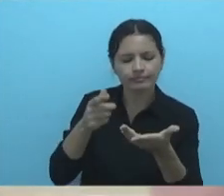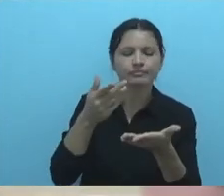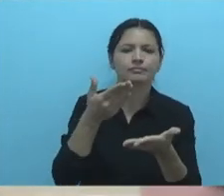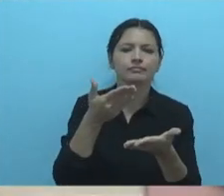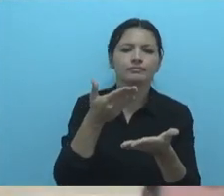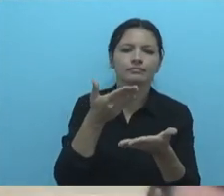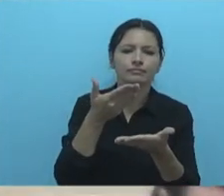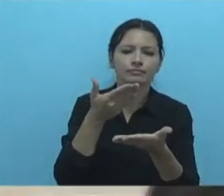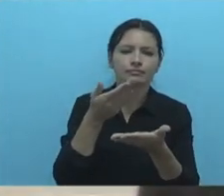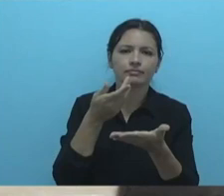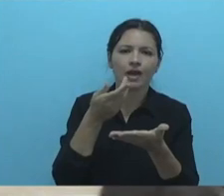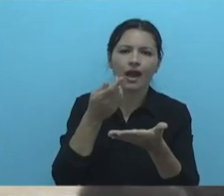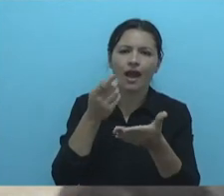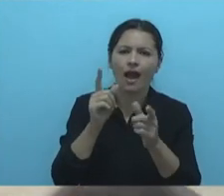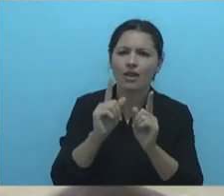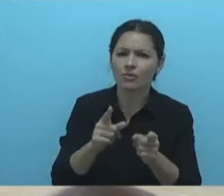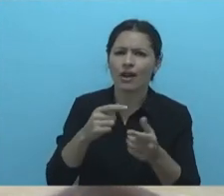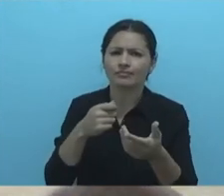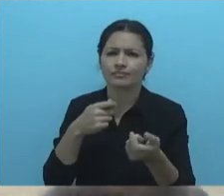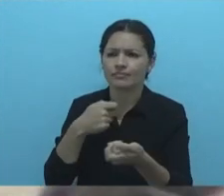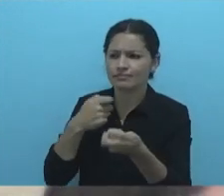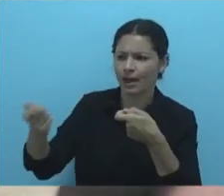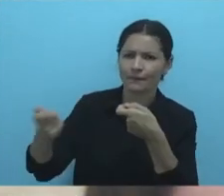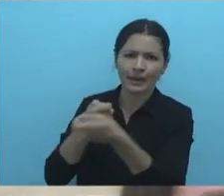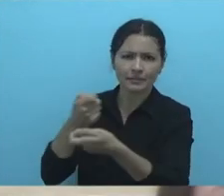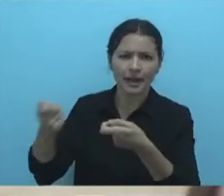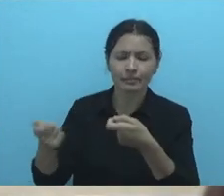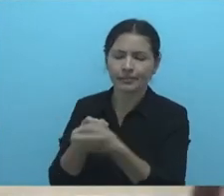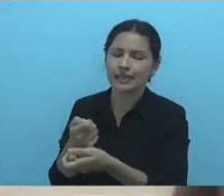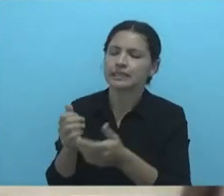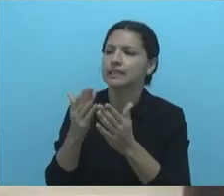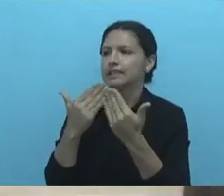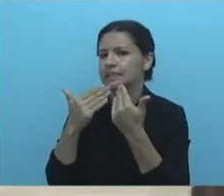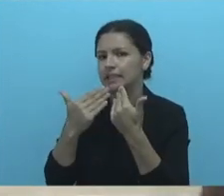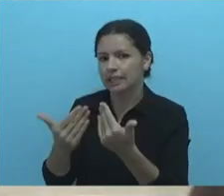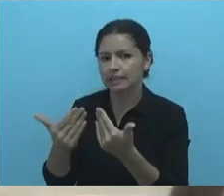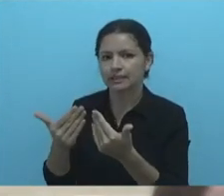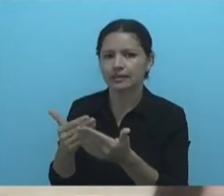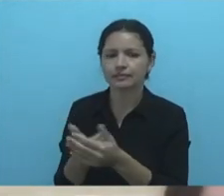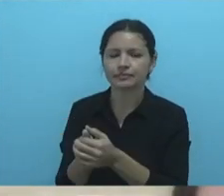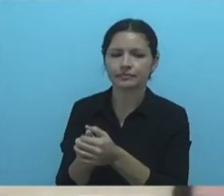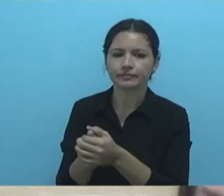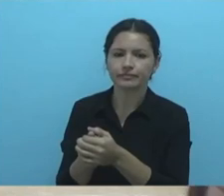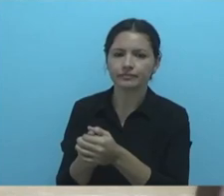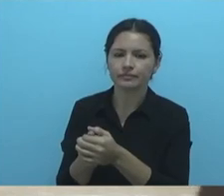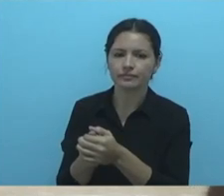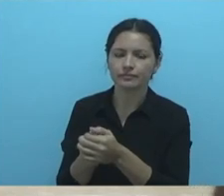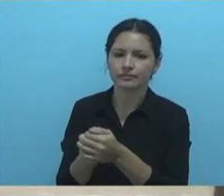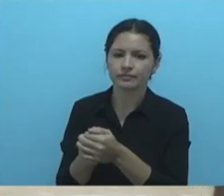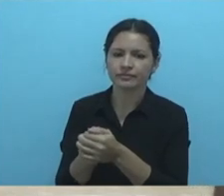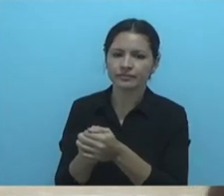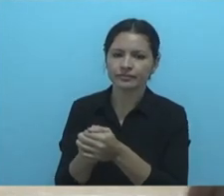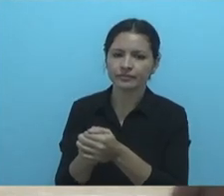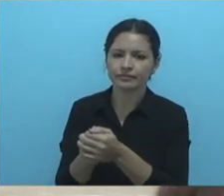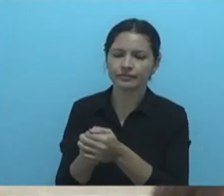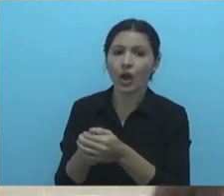volvió a insistir al senado y acá un agradecimiento especial Bueno a los que han presidido la